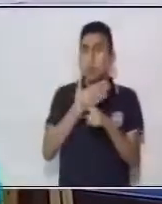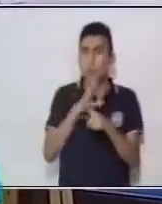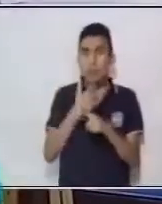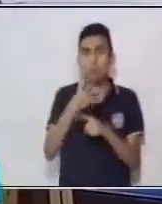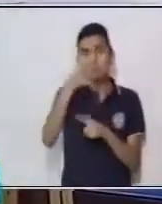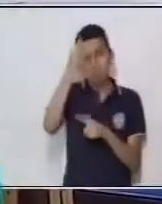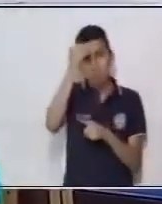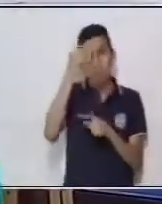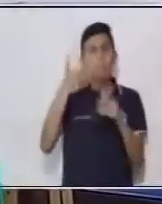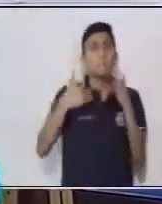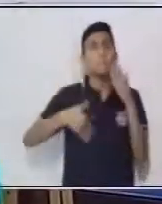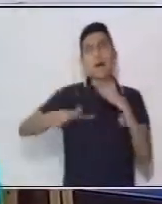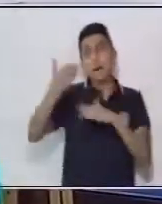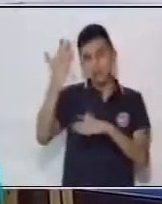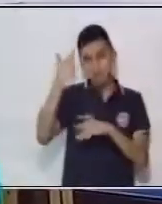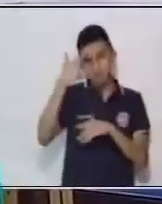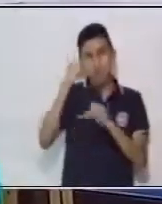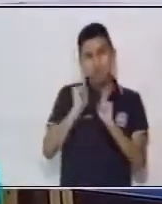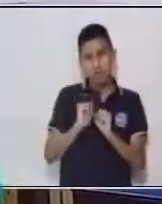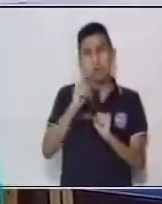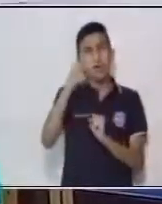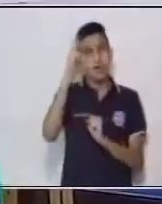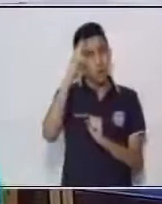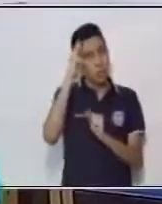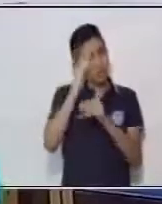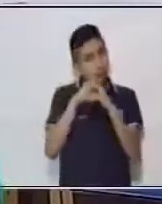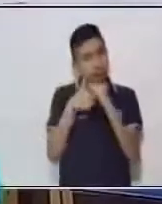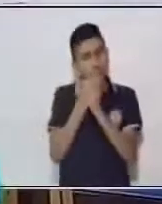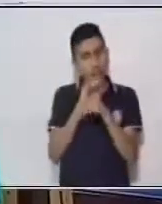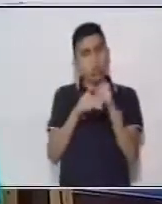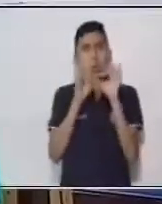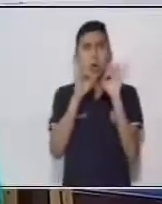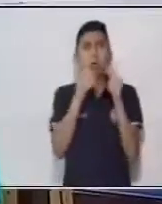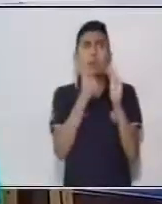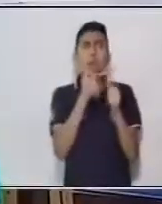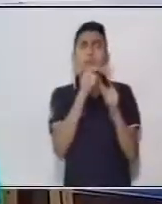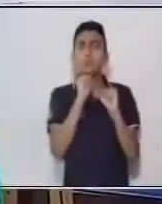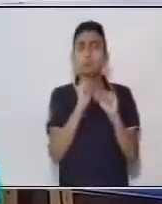más y te recuerdo que laves tus manos o bien las